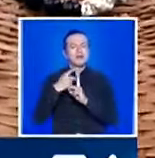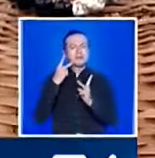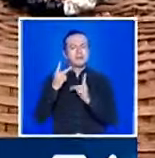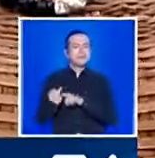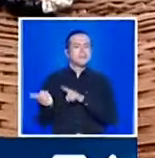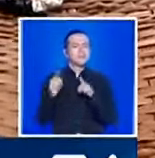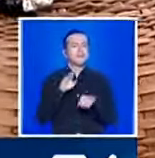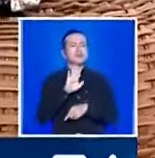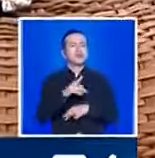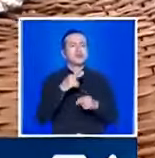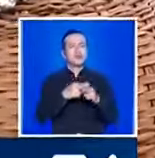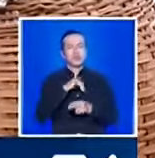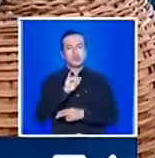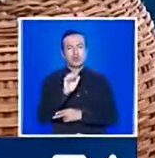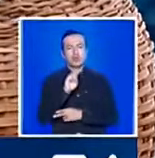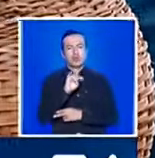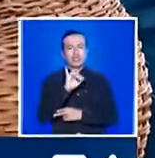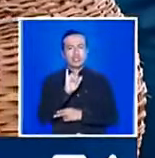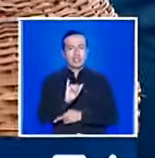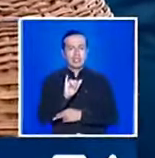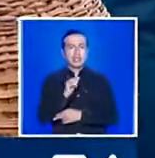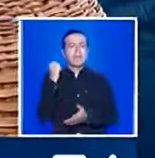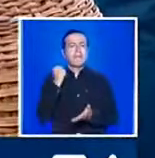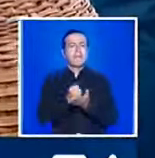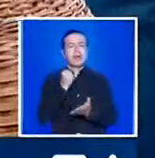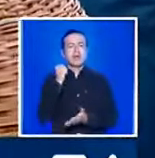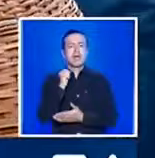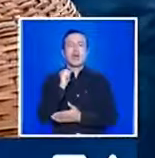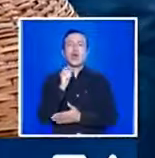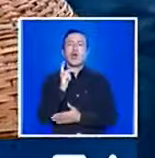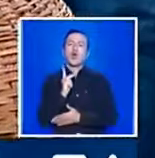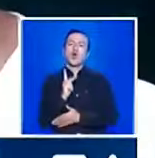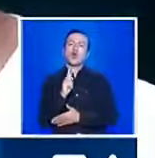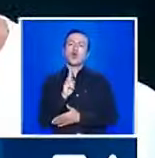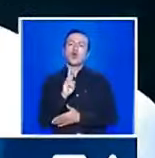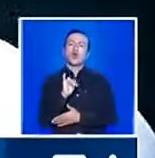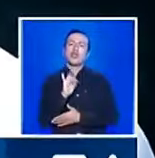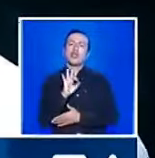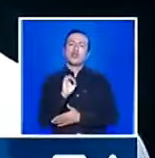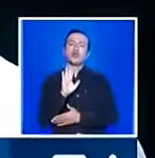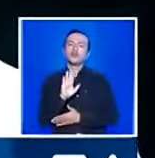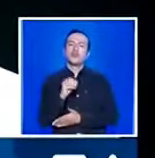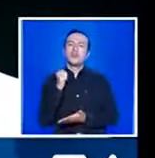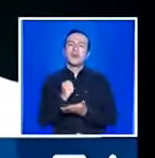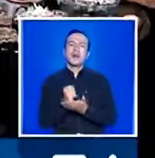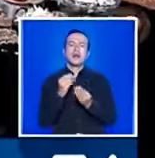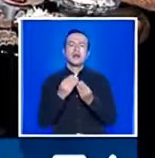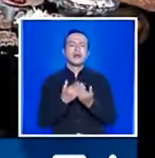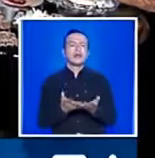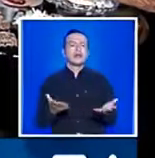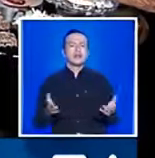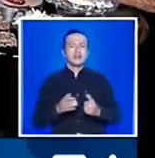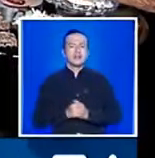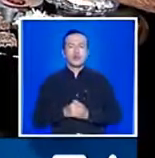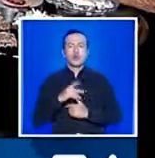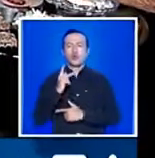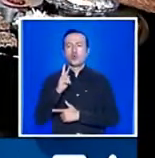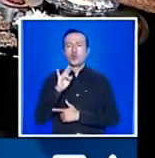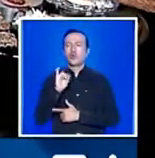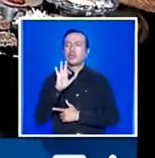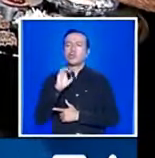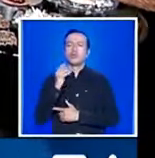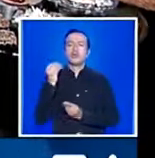su nombre? Jenny Donoso, de la marca Curito. Jennycita, cuéntenos esa marca, ¿qué productos hay ahí? Bueno, Curito se